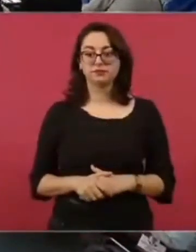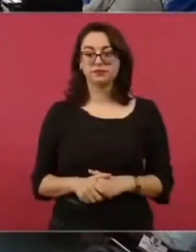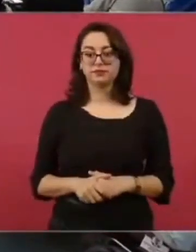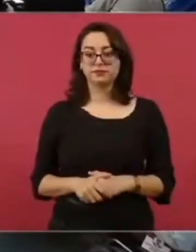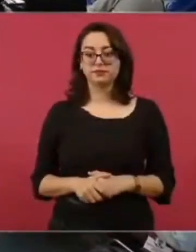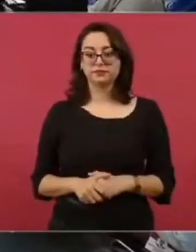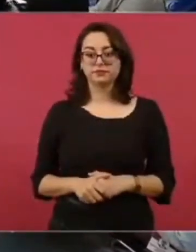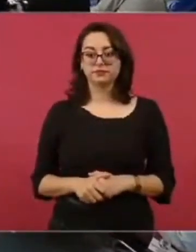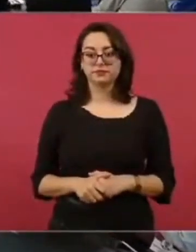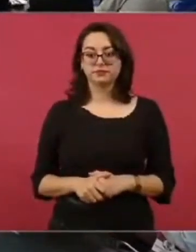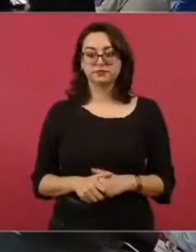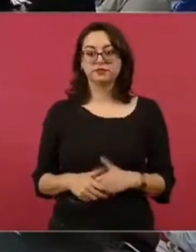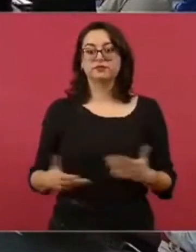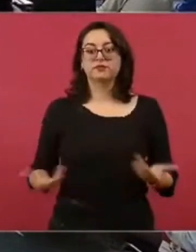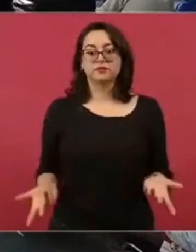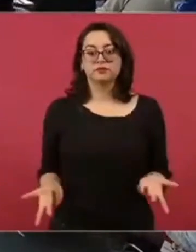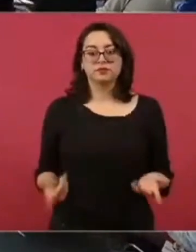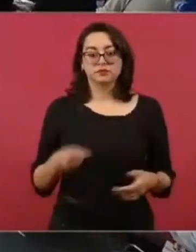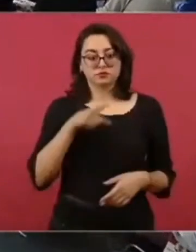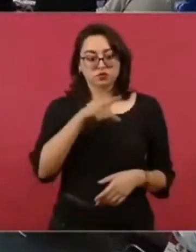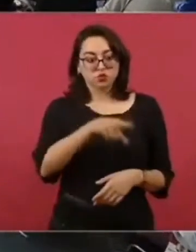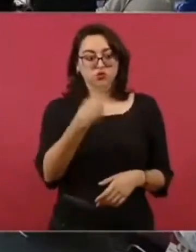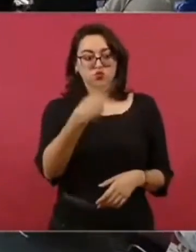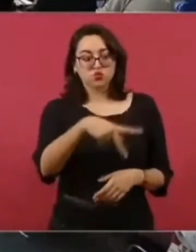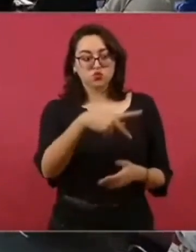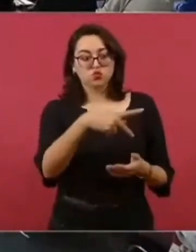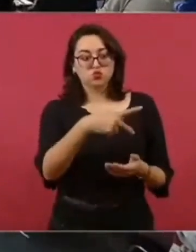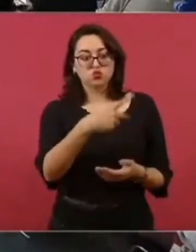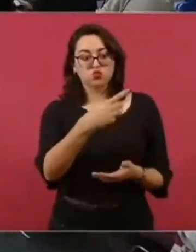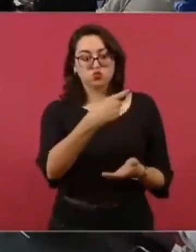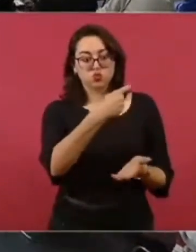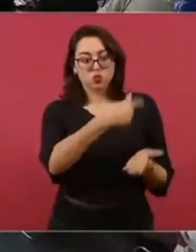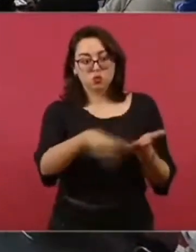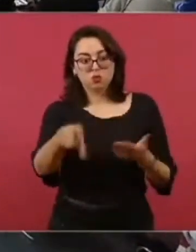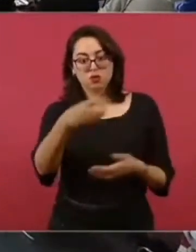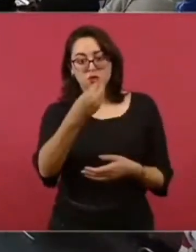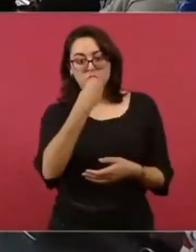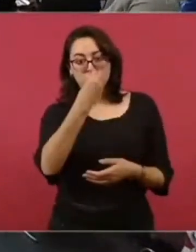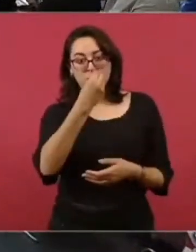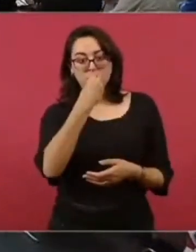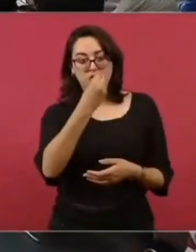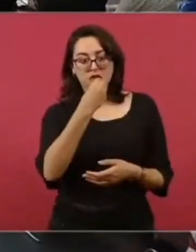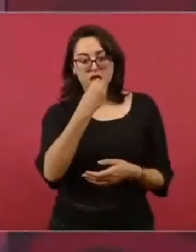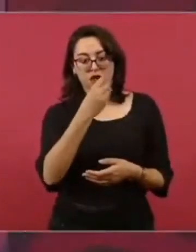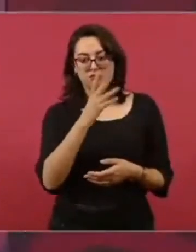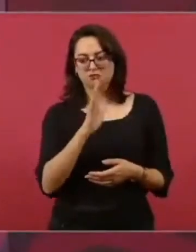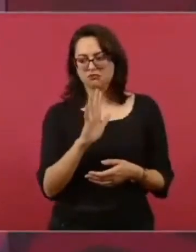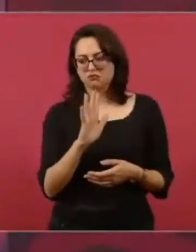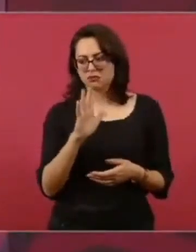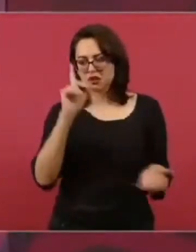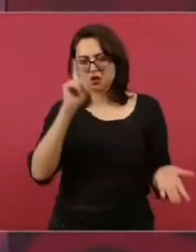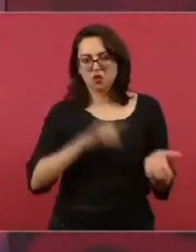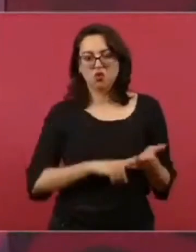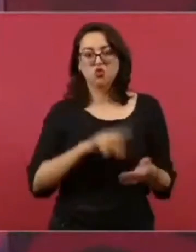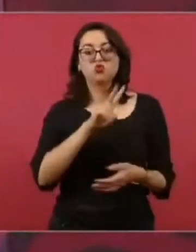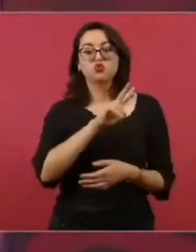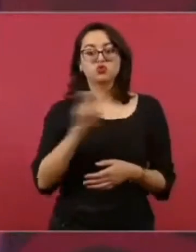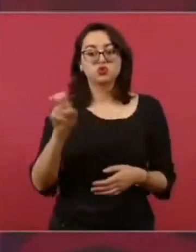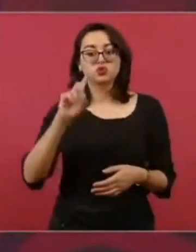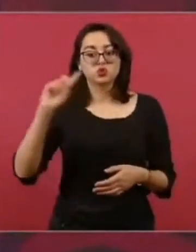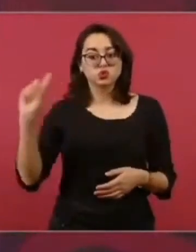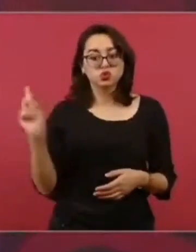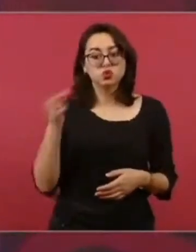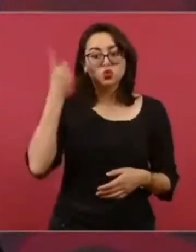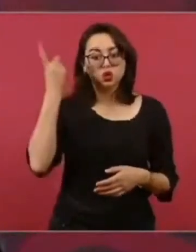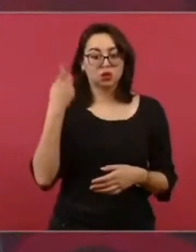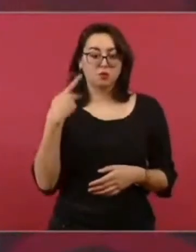Si compras tu despensa, nada más creo que eran $200 mensuales, pero siempre y